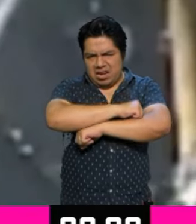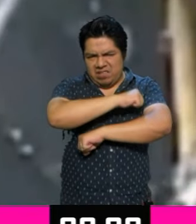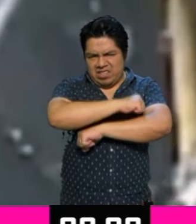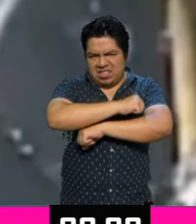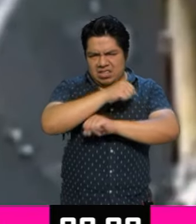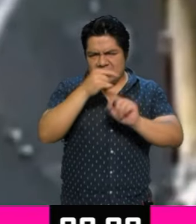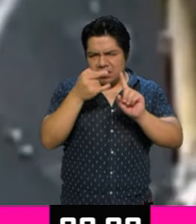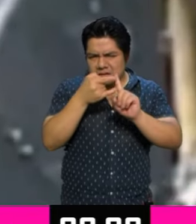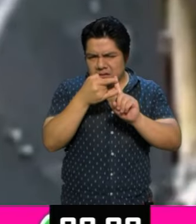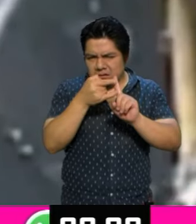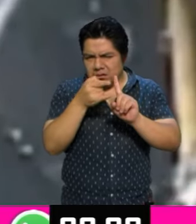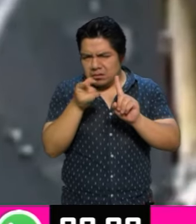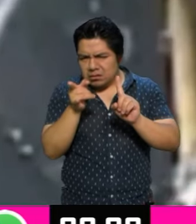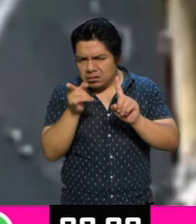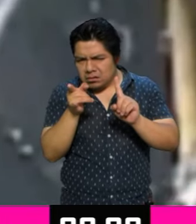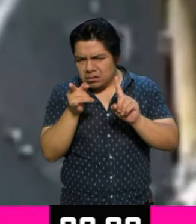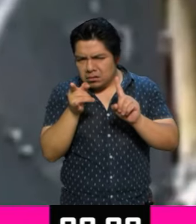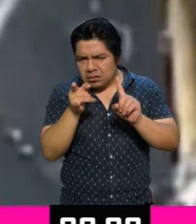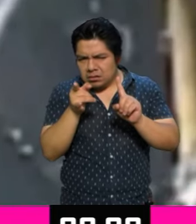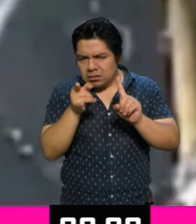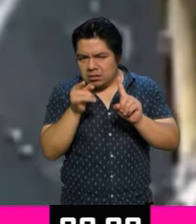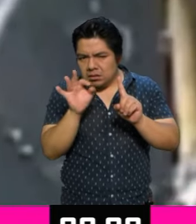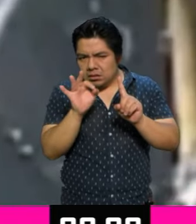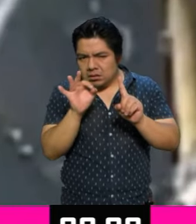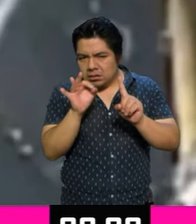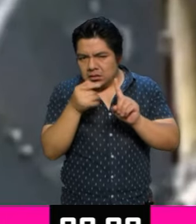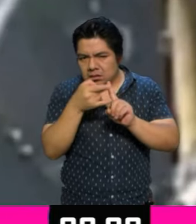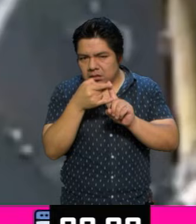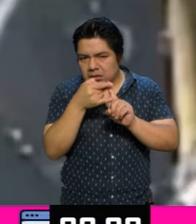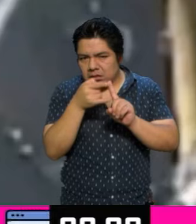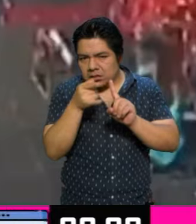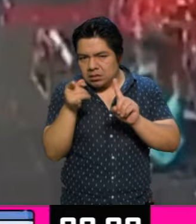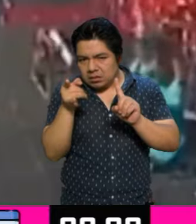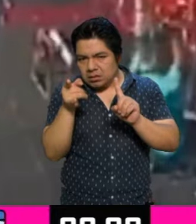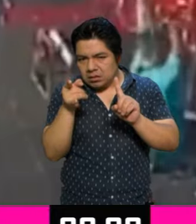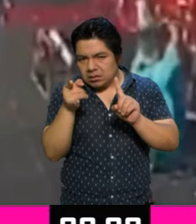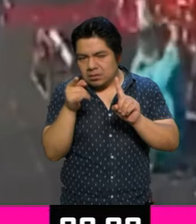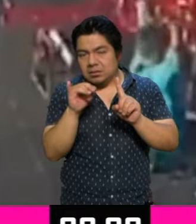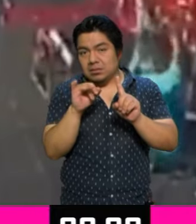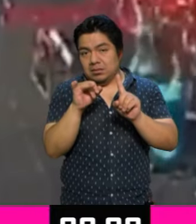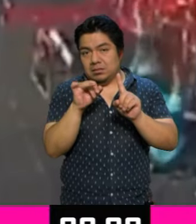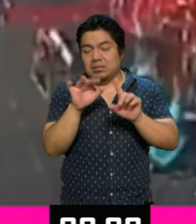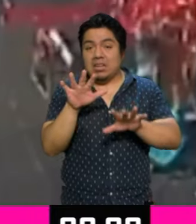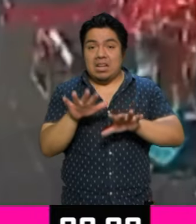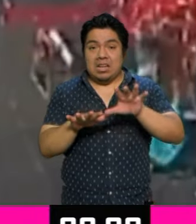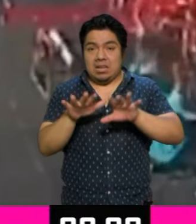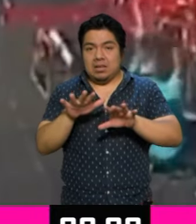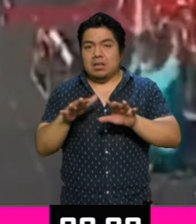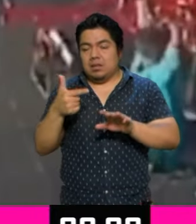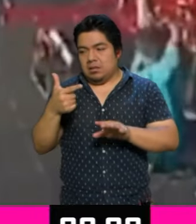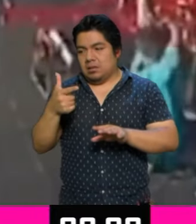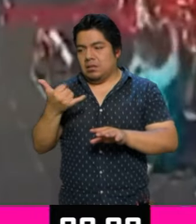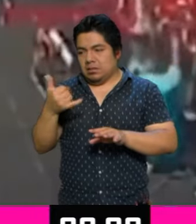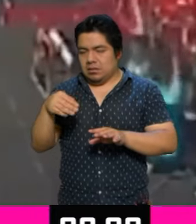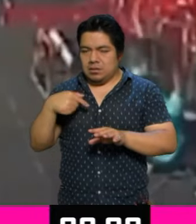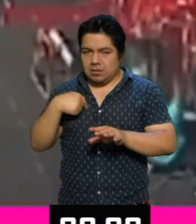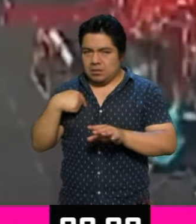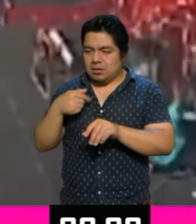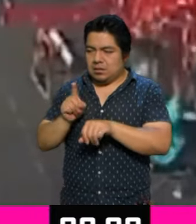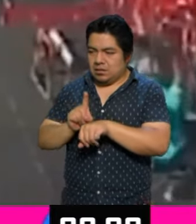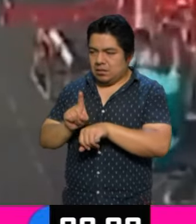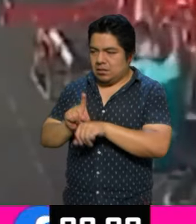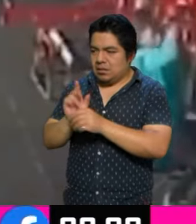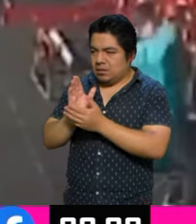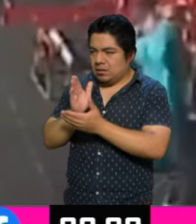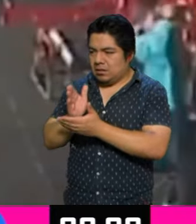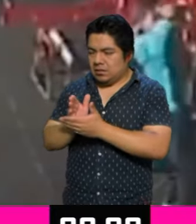nada. ¿O sí? Que no había ventana. Está abierta la ventana, señora, porque híjole, luego uno en el gym, yo que voy diario. Sí, y tenía